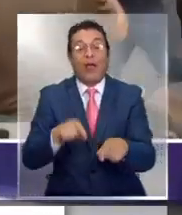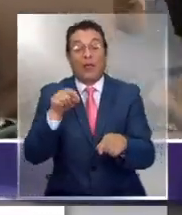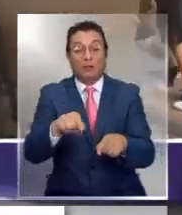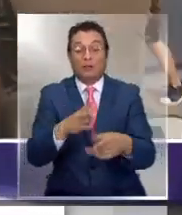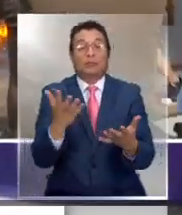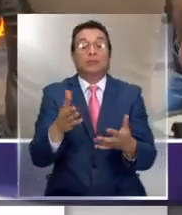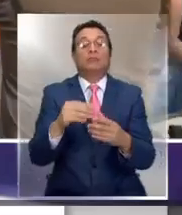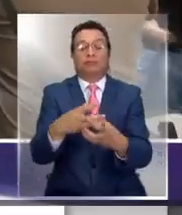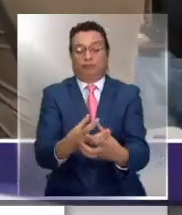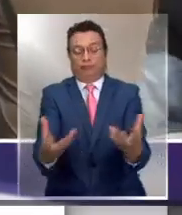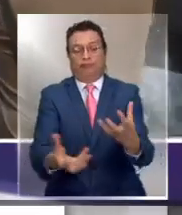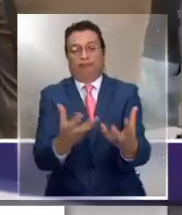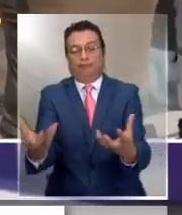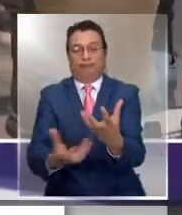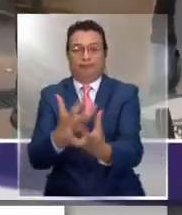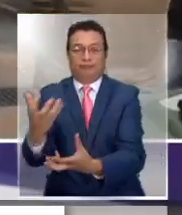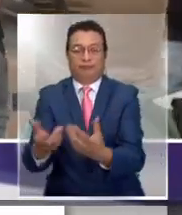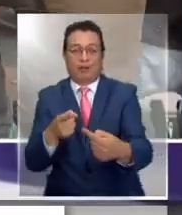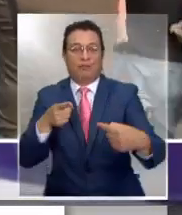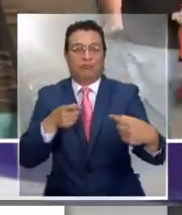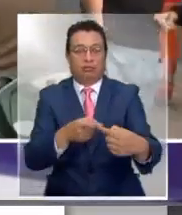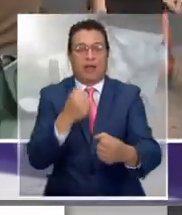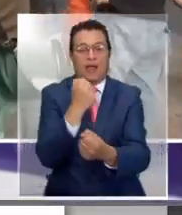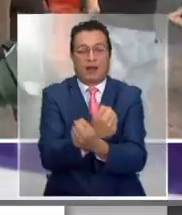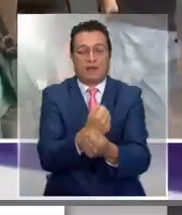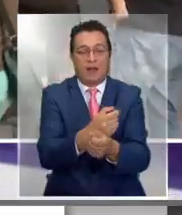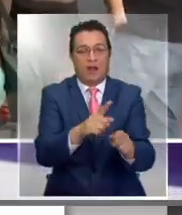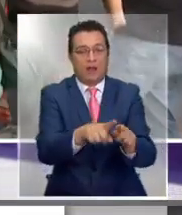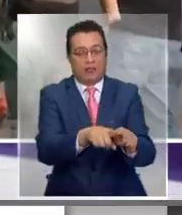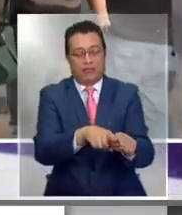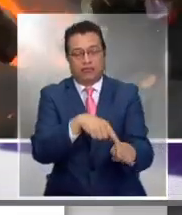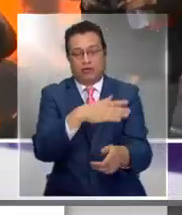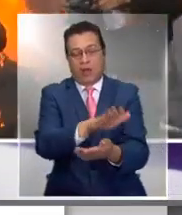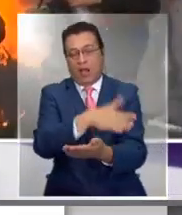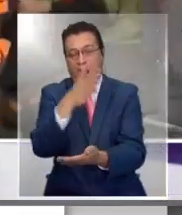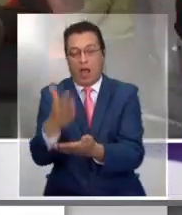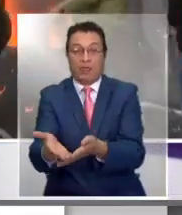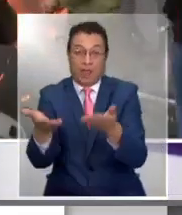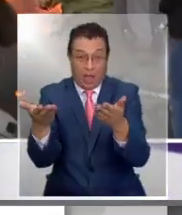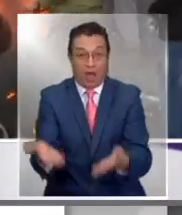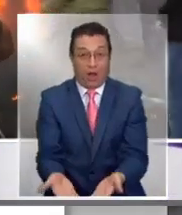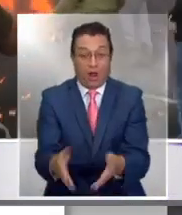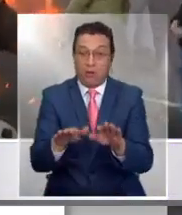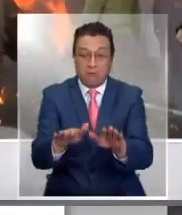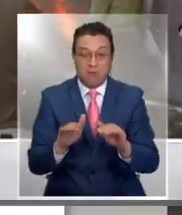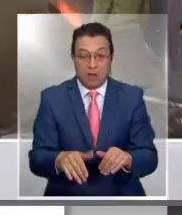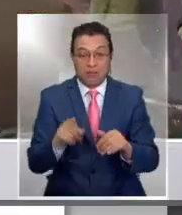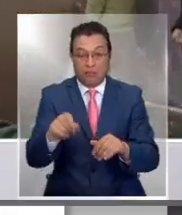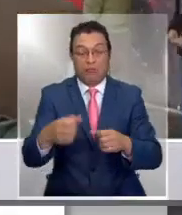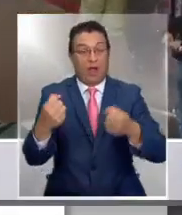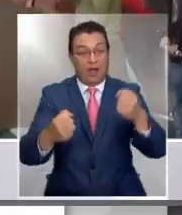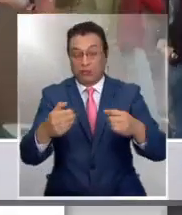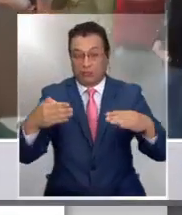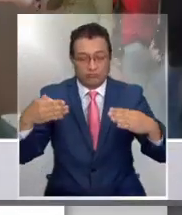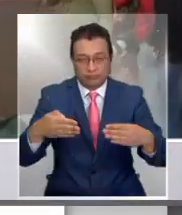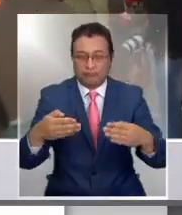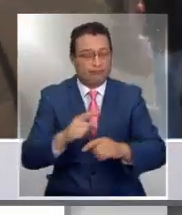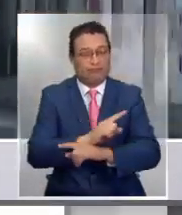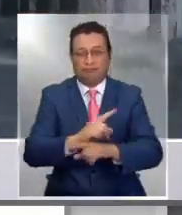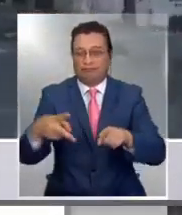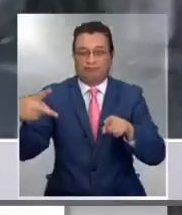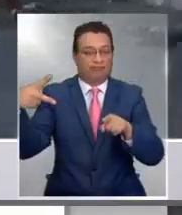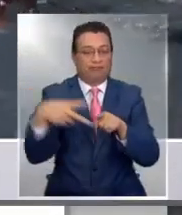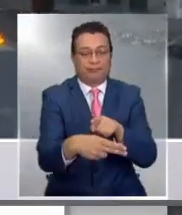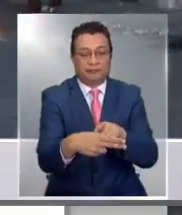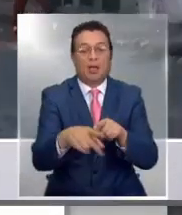en barricadas y en enfrentamientos con carabineros que duran hasta esta hora, como ustedes pueden apreciar. Tránsito absolutamente cortado mientras